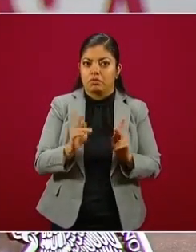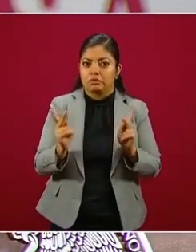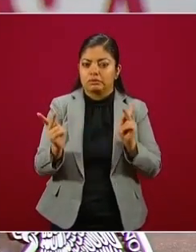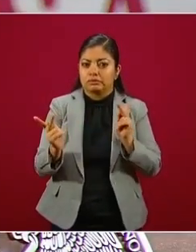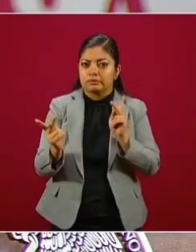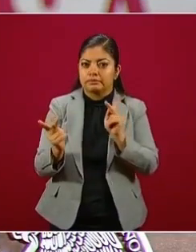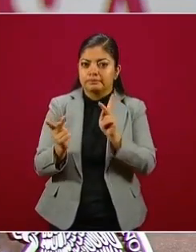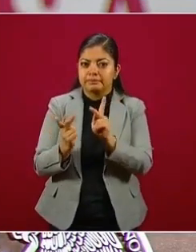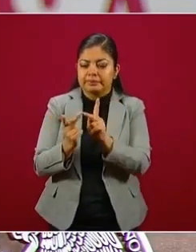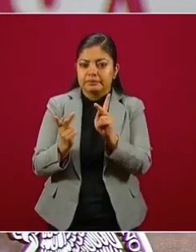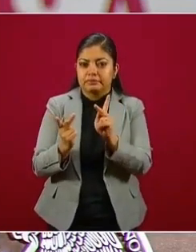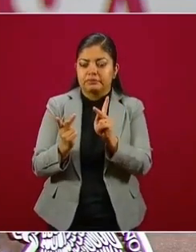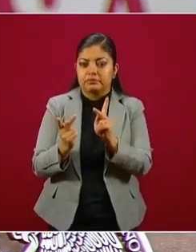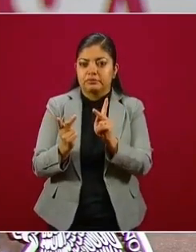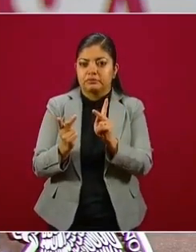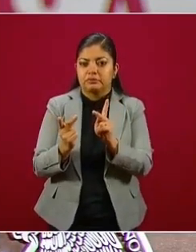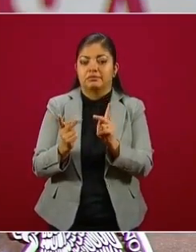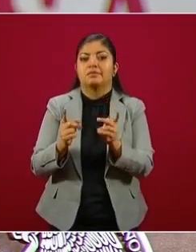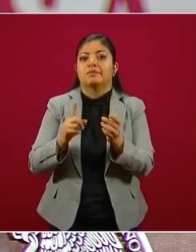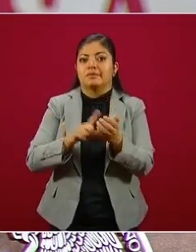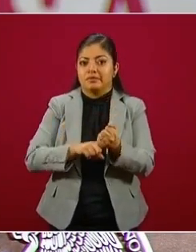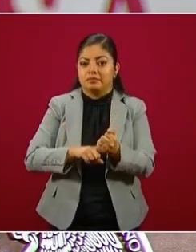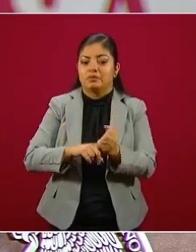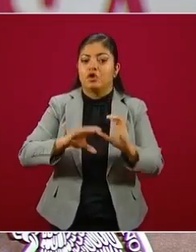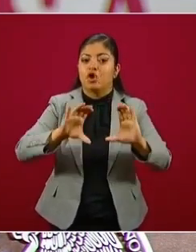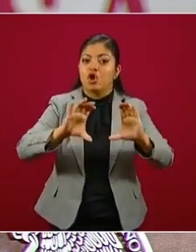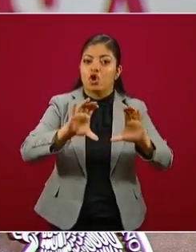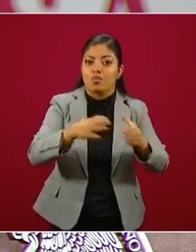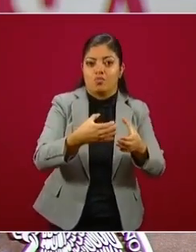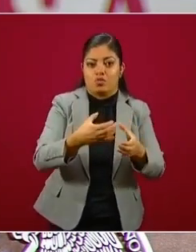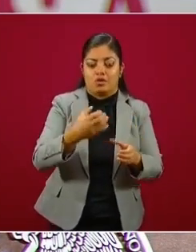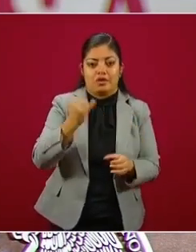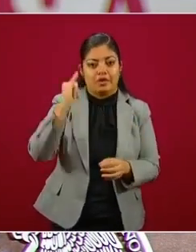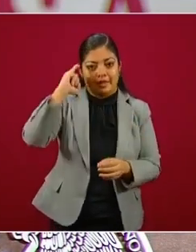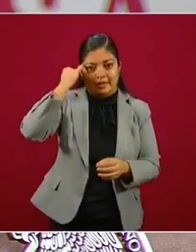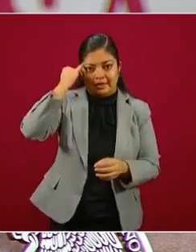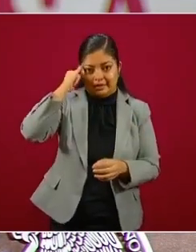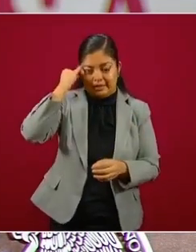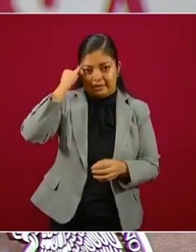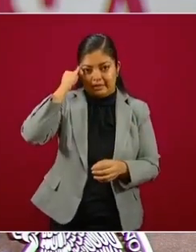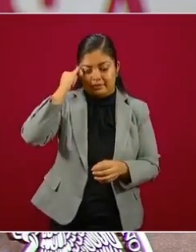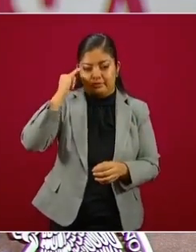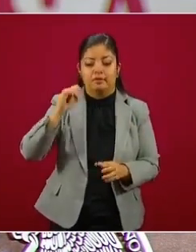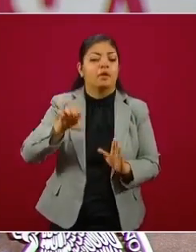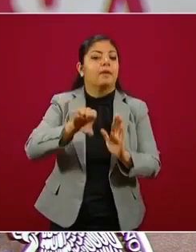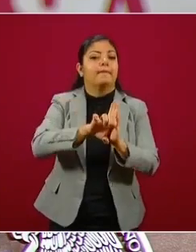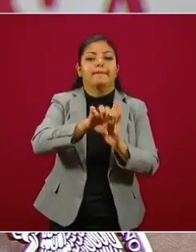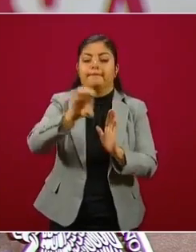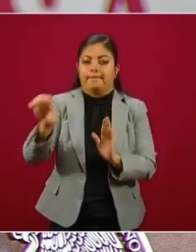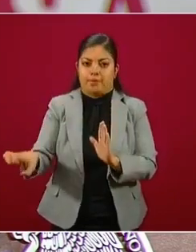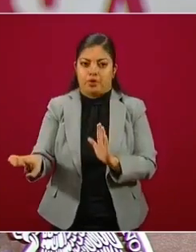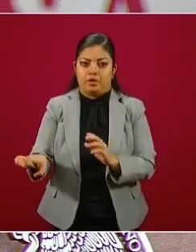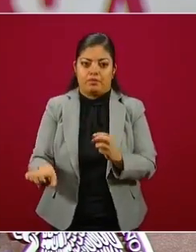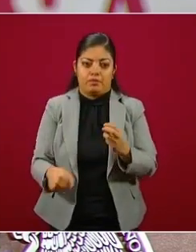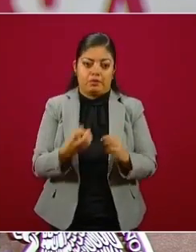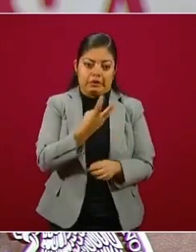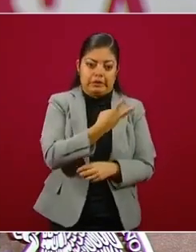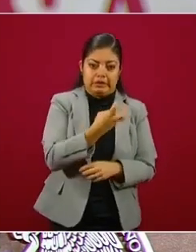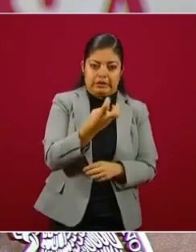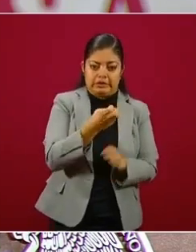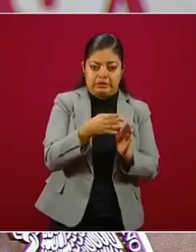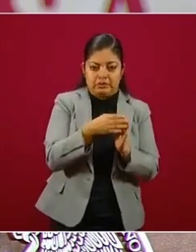con las comunidades indígenas. Por ejemplo, de esos 300, 400, la mayoría